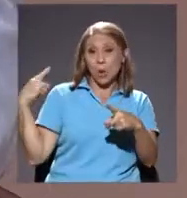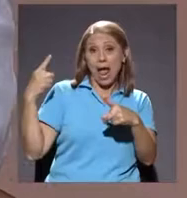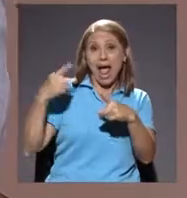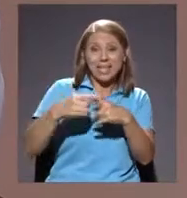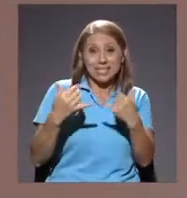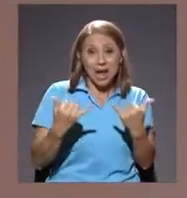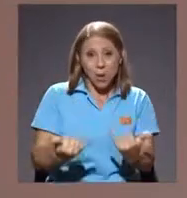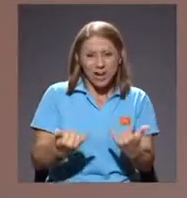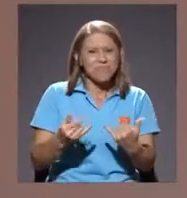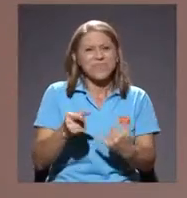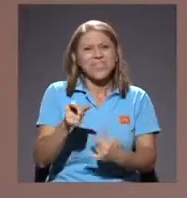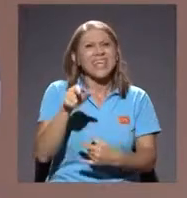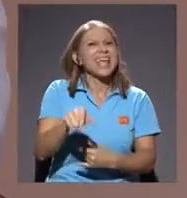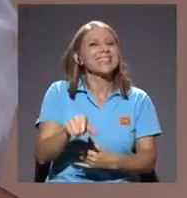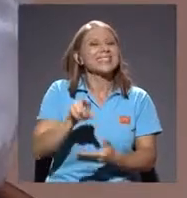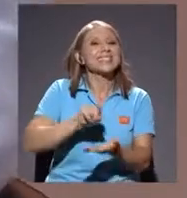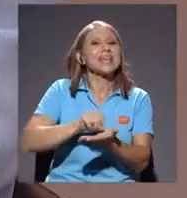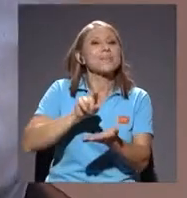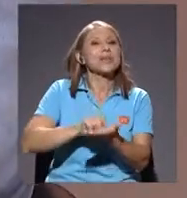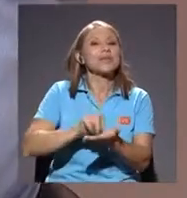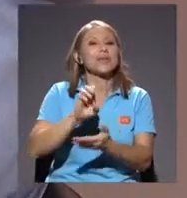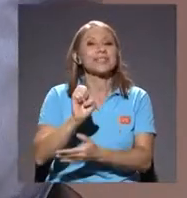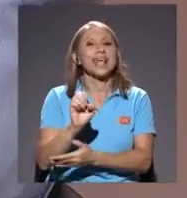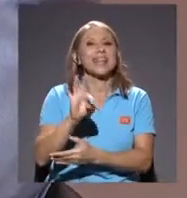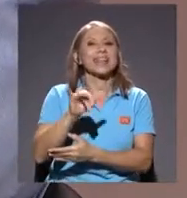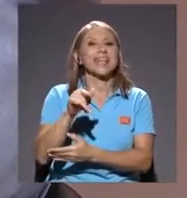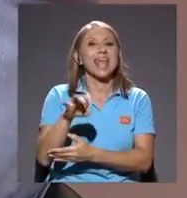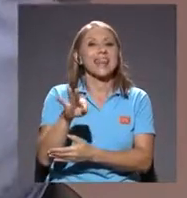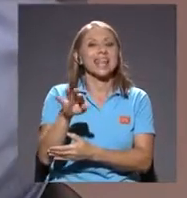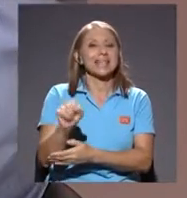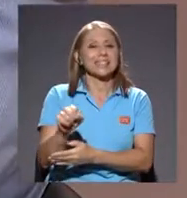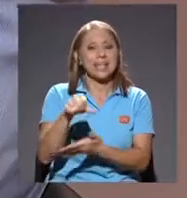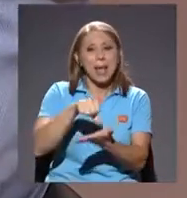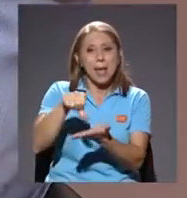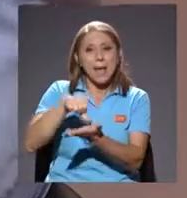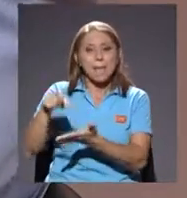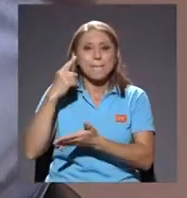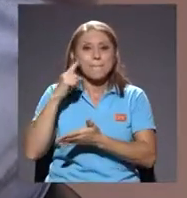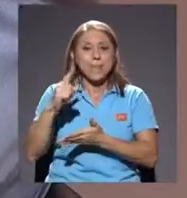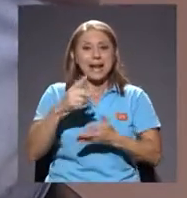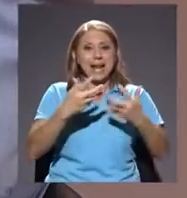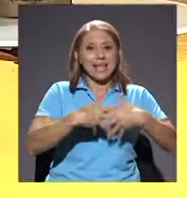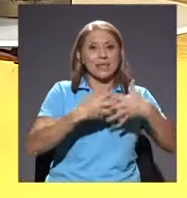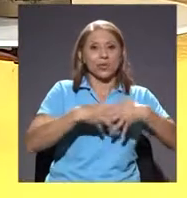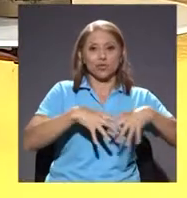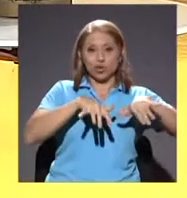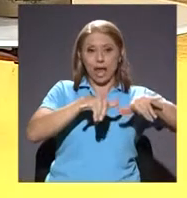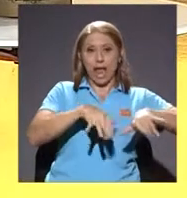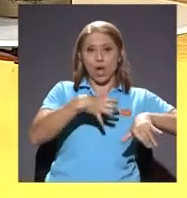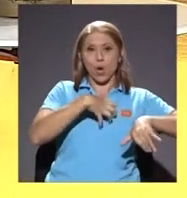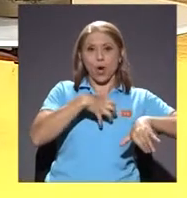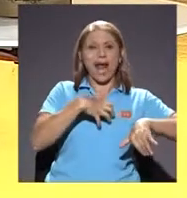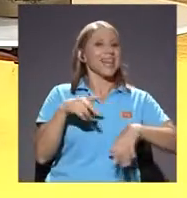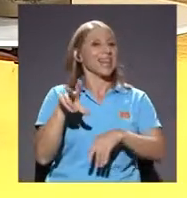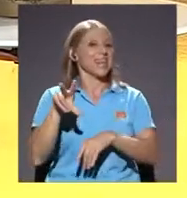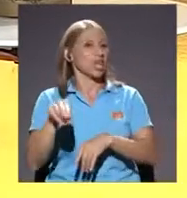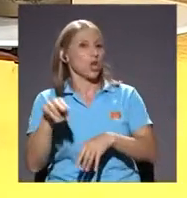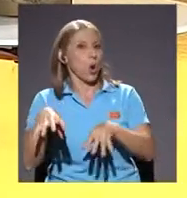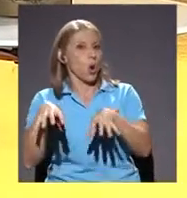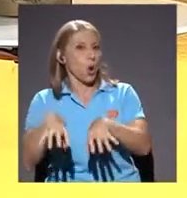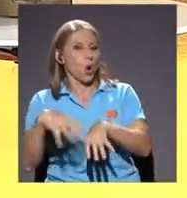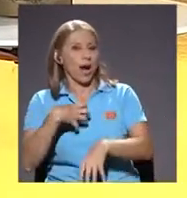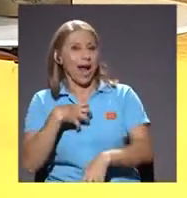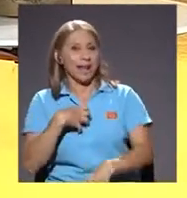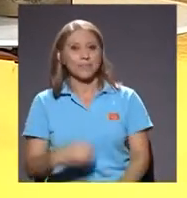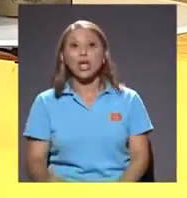ser impresores de etiquetas para la industria local y la industria no local yo voy a hacer una incidencia